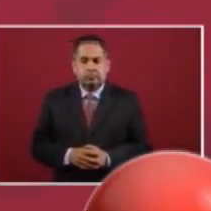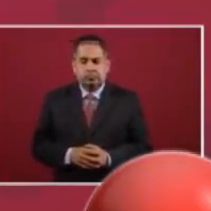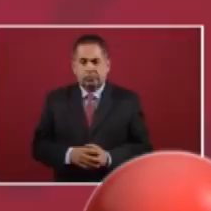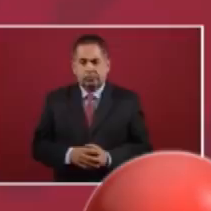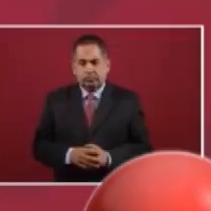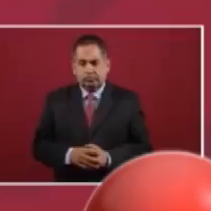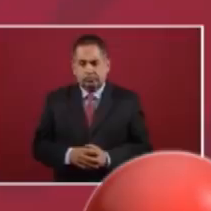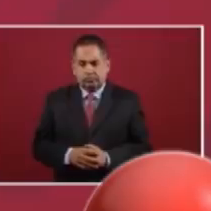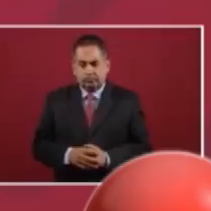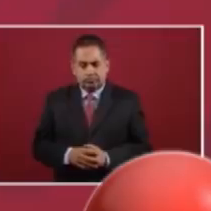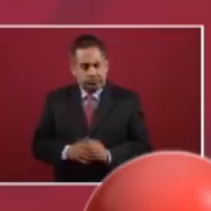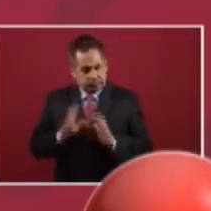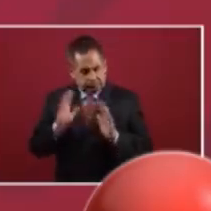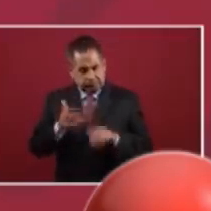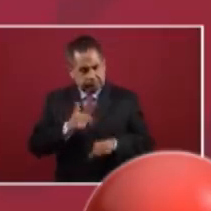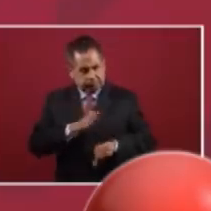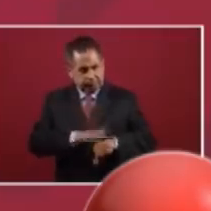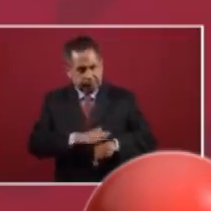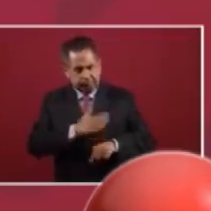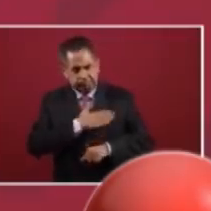llamamos a los